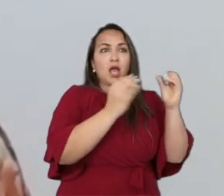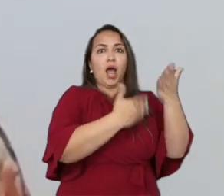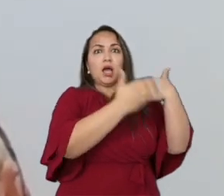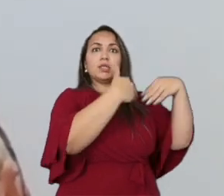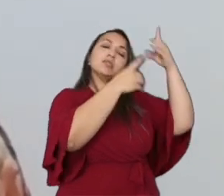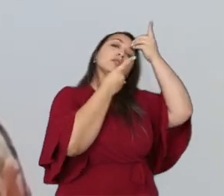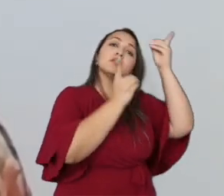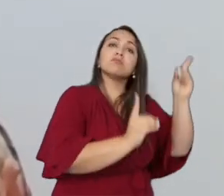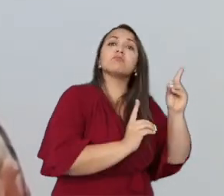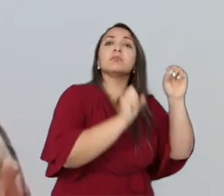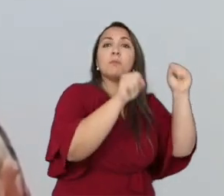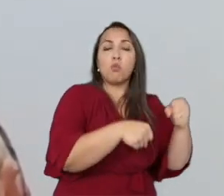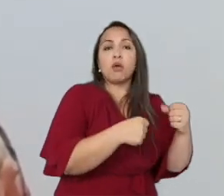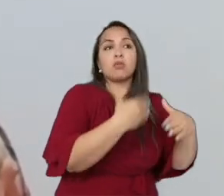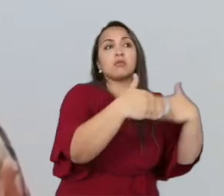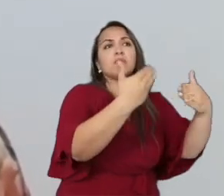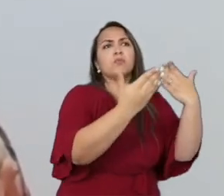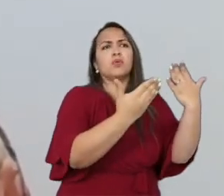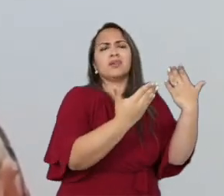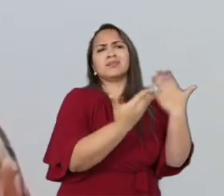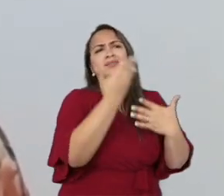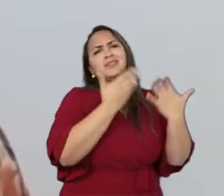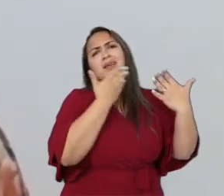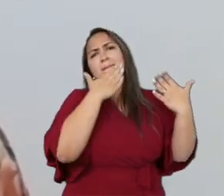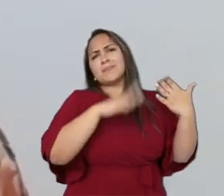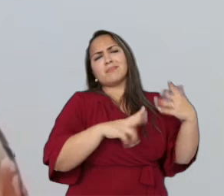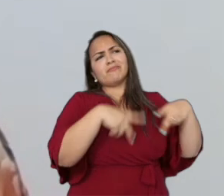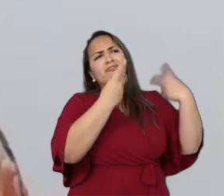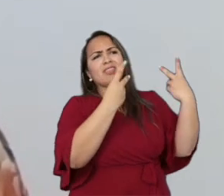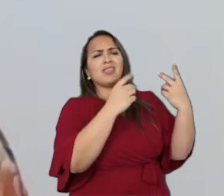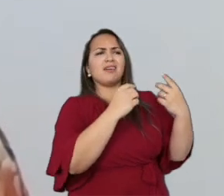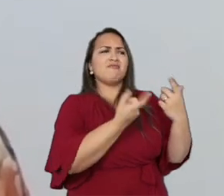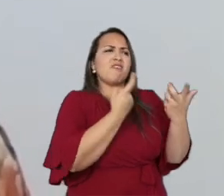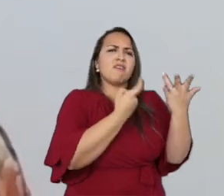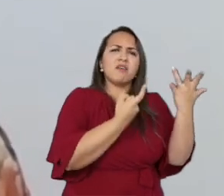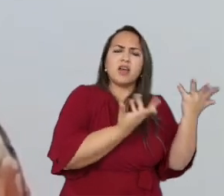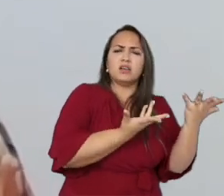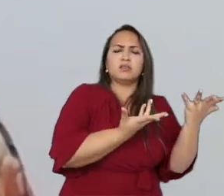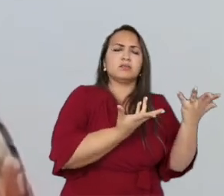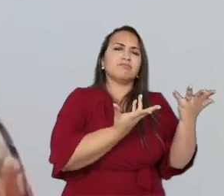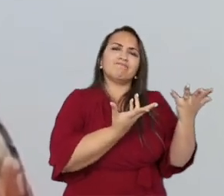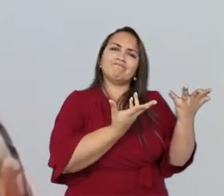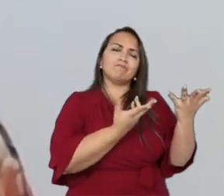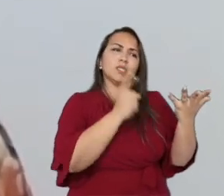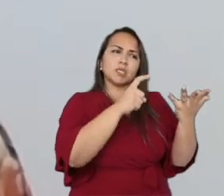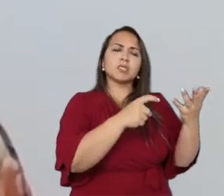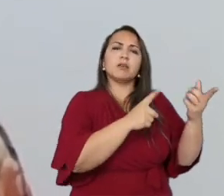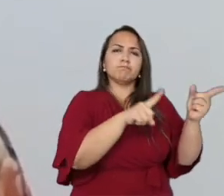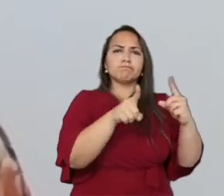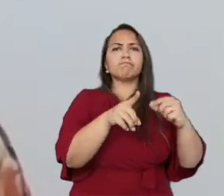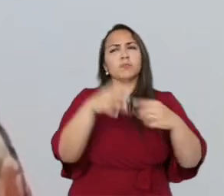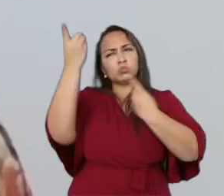diagnóstico pueden llegar a tener un mal estilo de vida saludable. O sea, no tenerlo bien